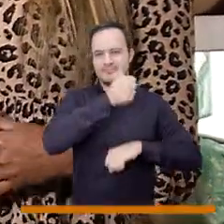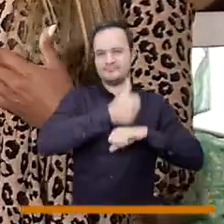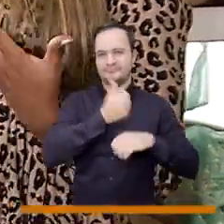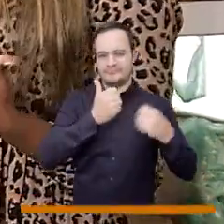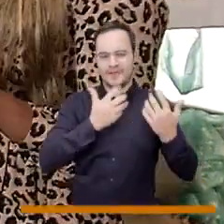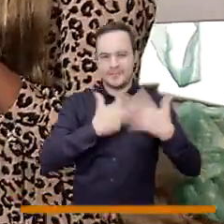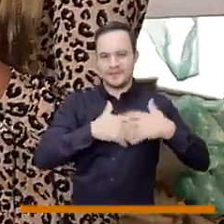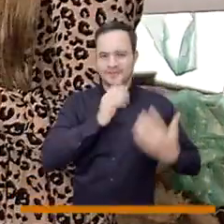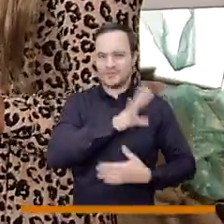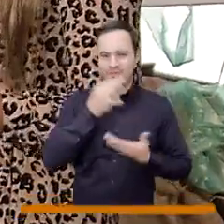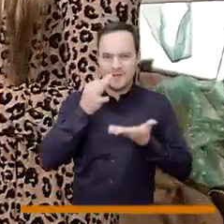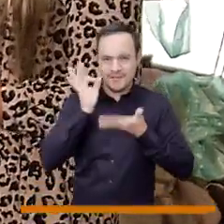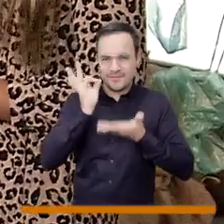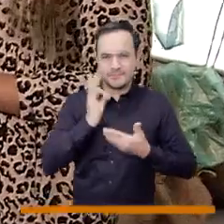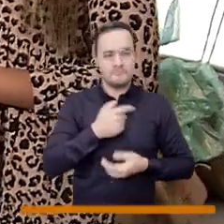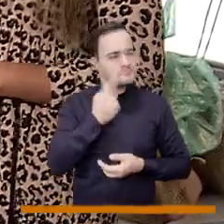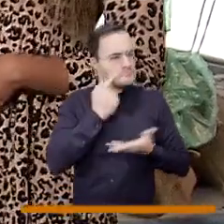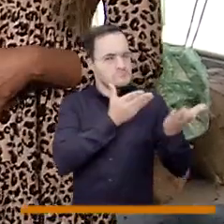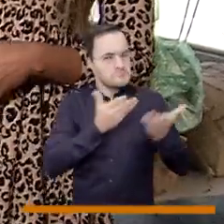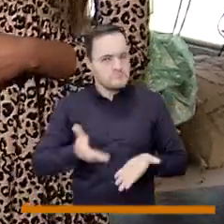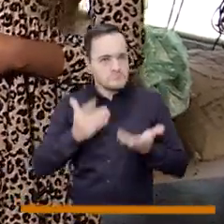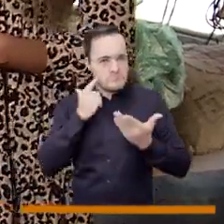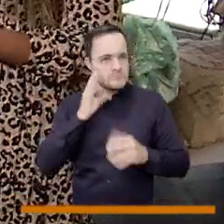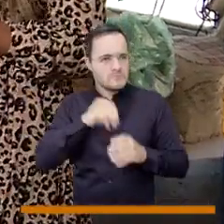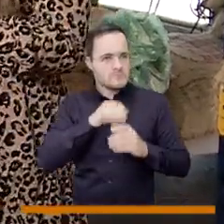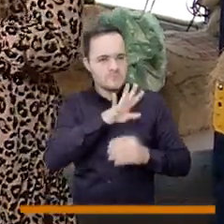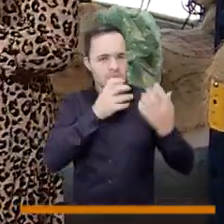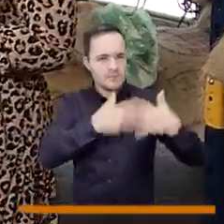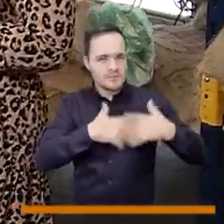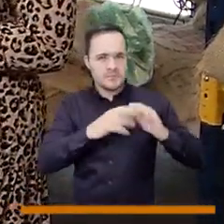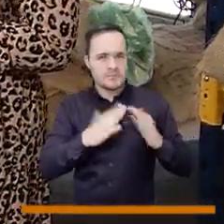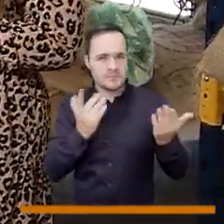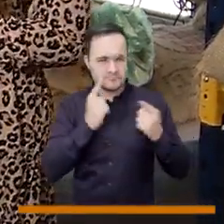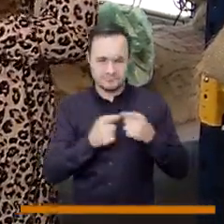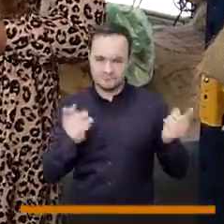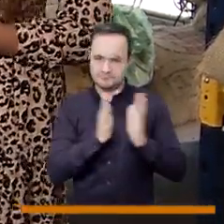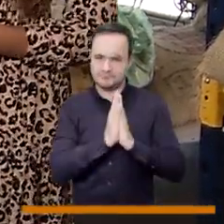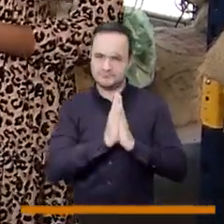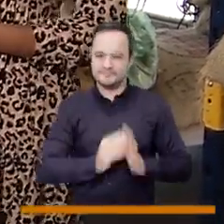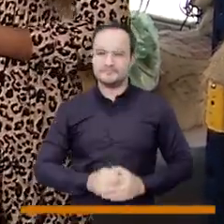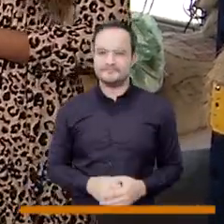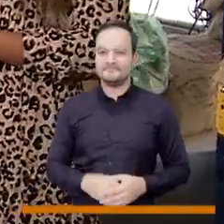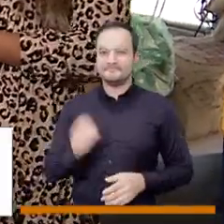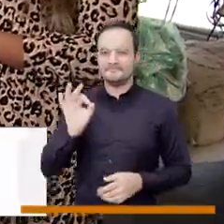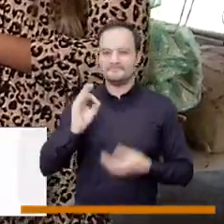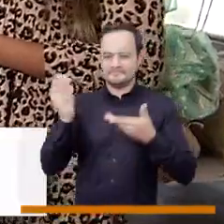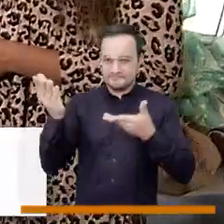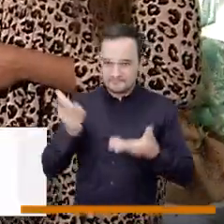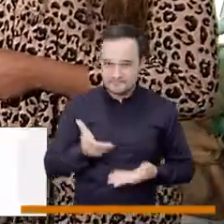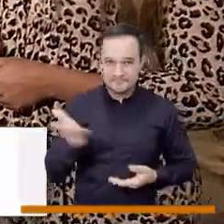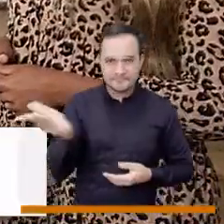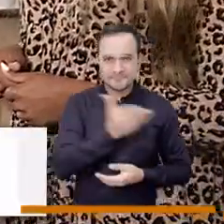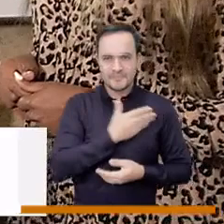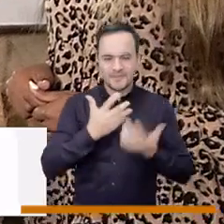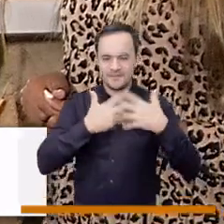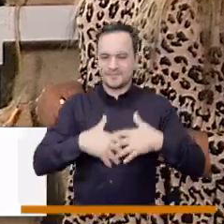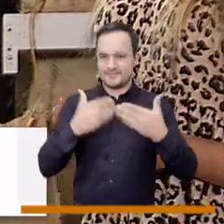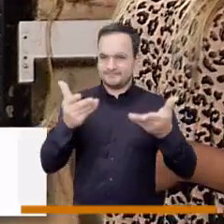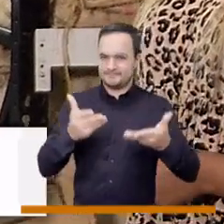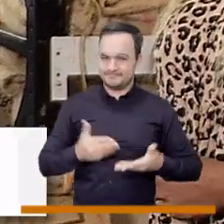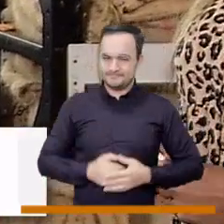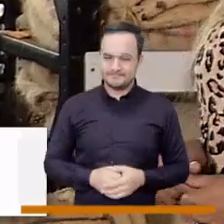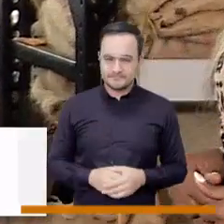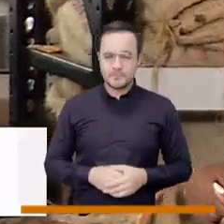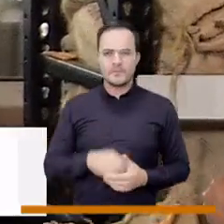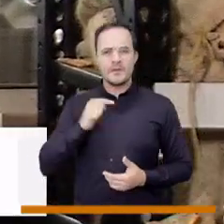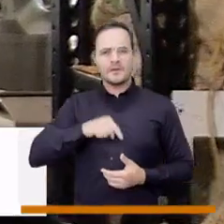de café. Joan, bienvenido y cuéntenos y explíquenos más de la fábrica. Bueno, bienvenidos a la fábrica. Nosotros